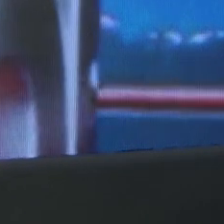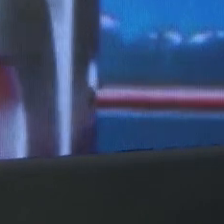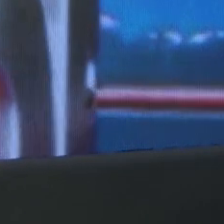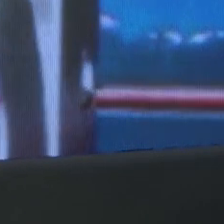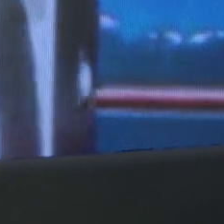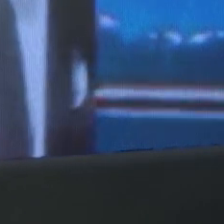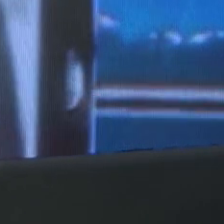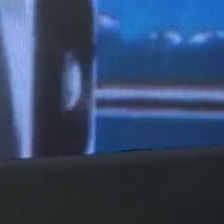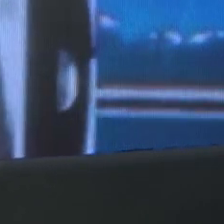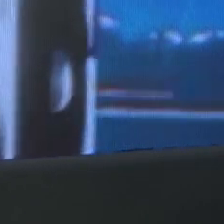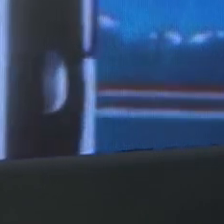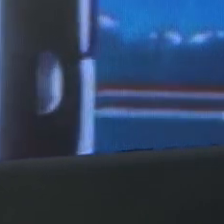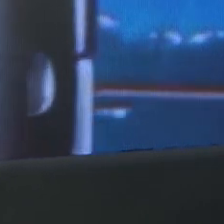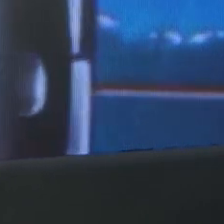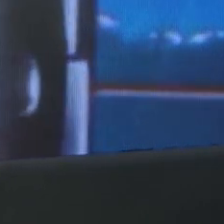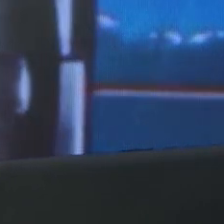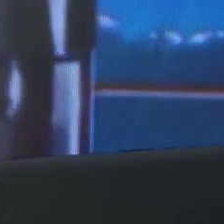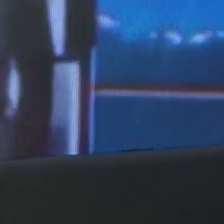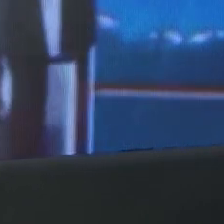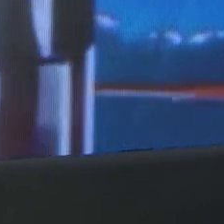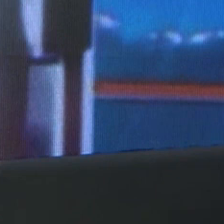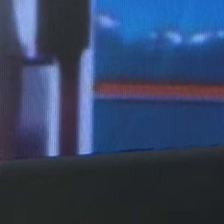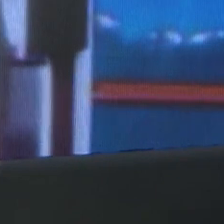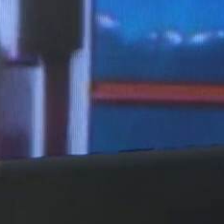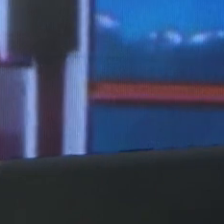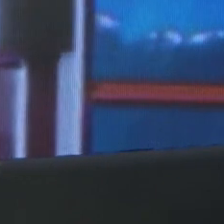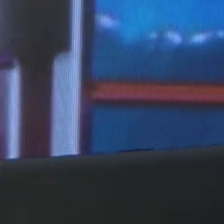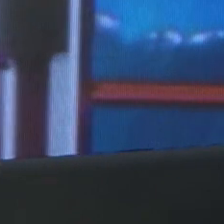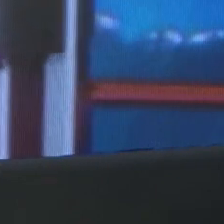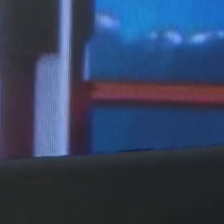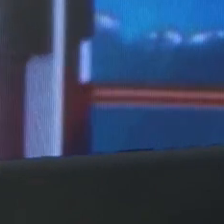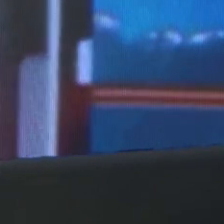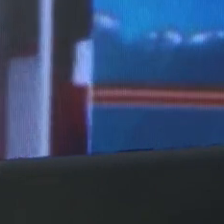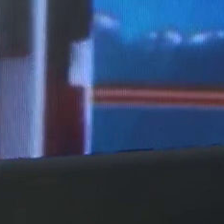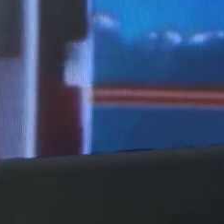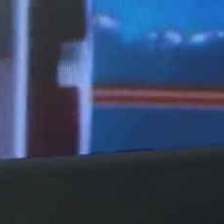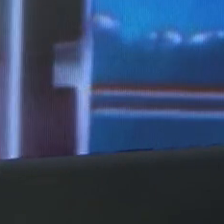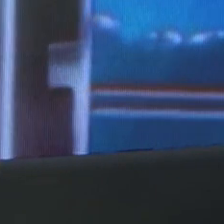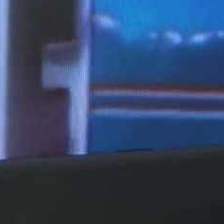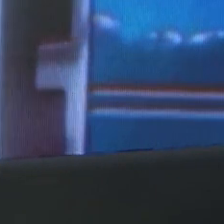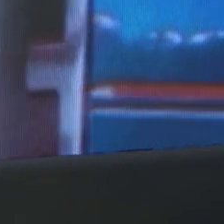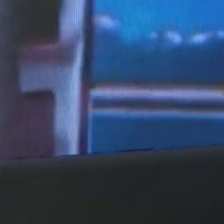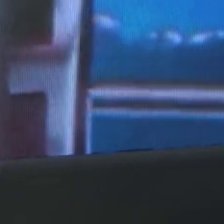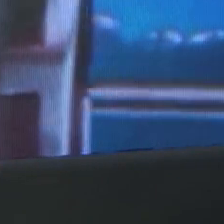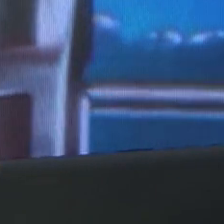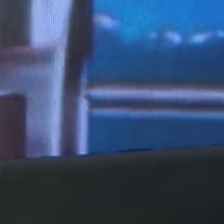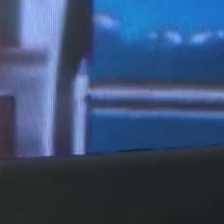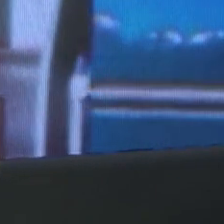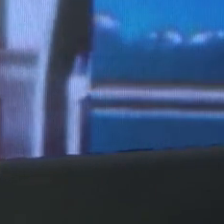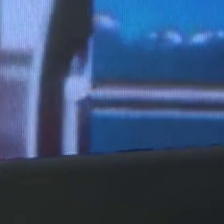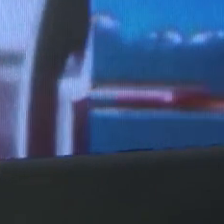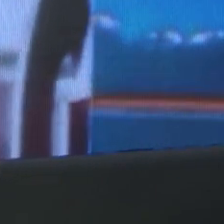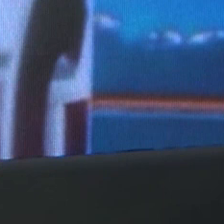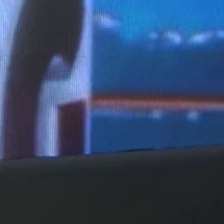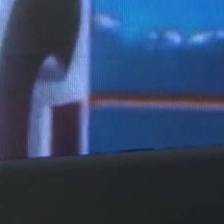área reservada. Javier Milei, entre ellos, ¿no? Carolina Píparo y la diputada Villarruel. Acuérdese